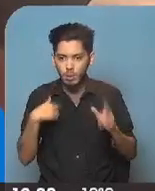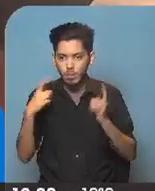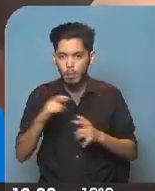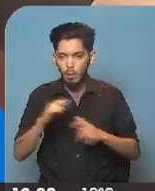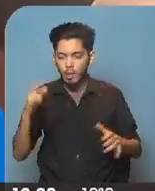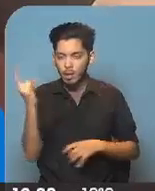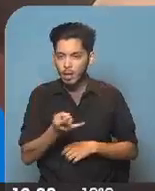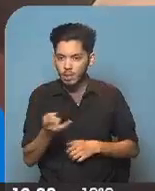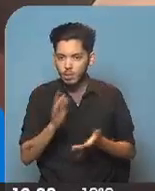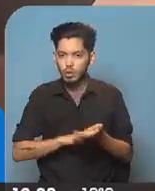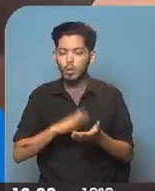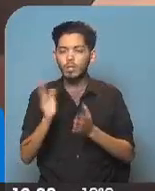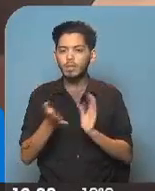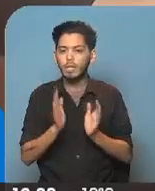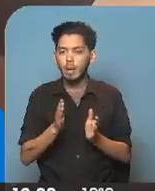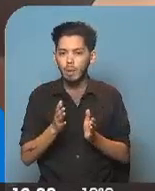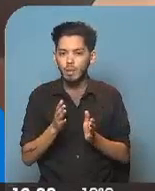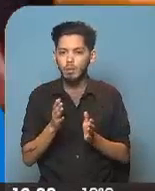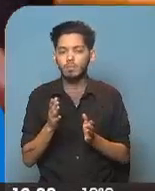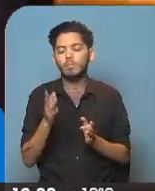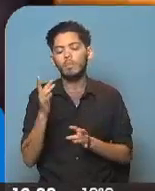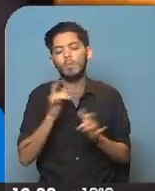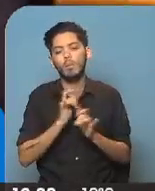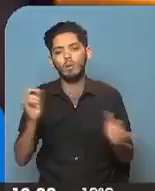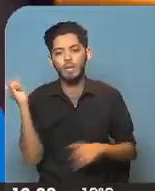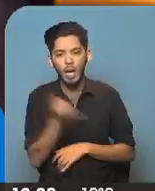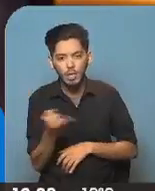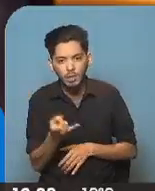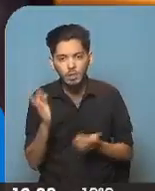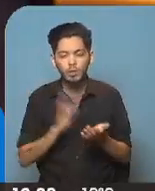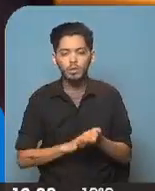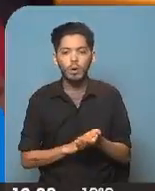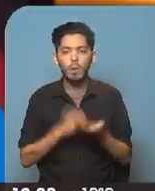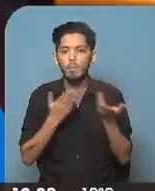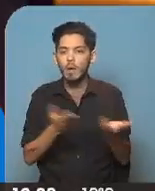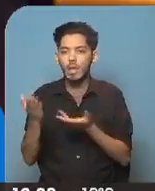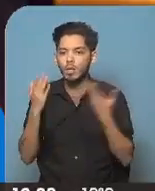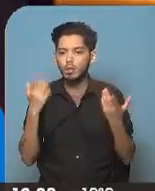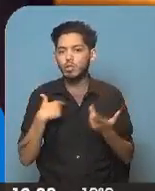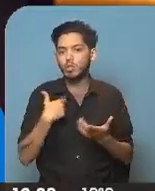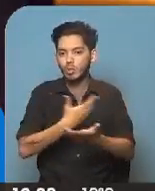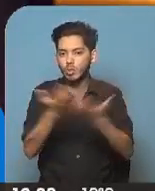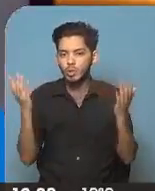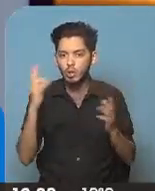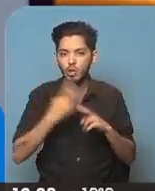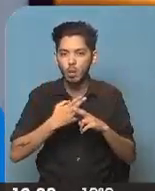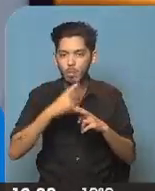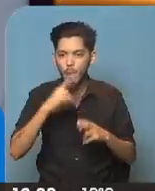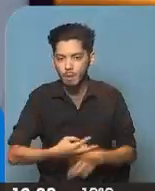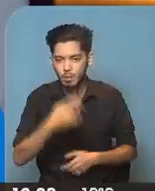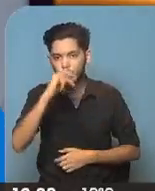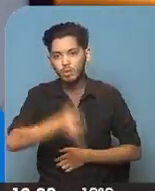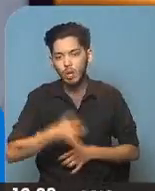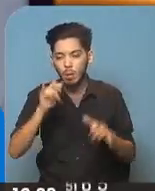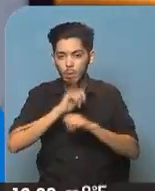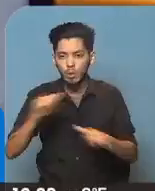tratamientos terapéuticos la publicidad engañosa se refiere a apellidos o solicitudes que tengan nombre y apellido pero si la